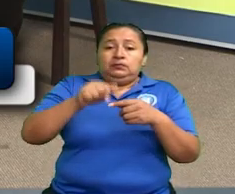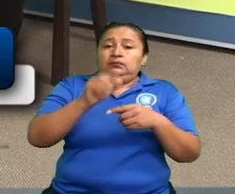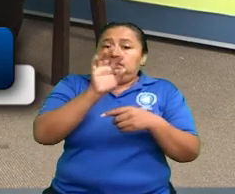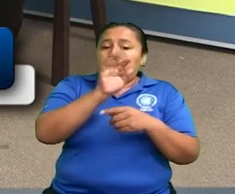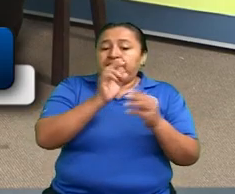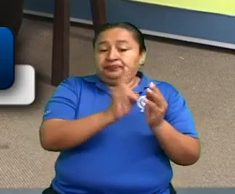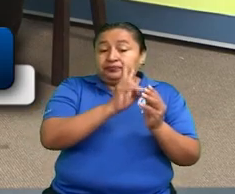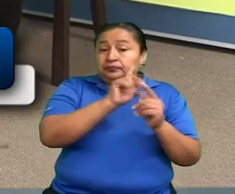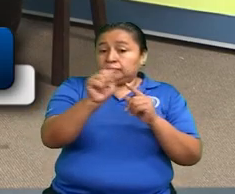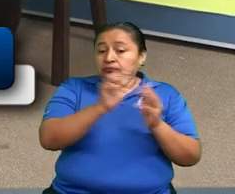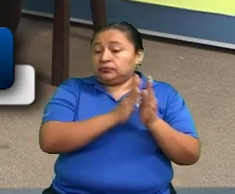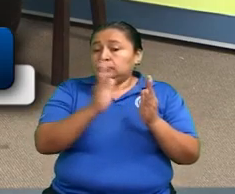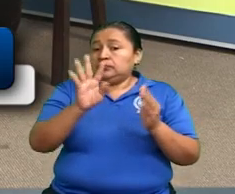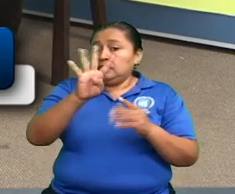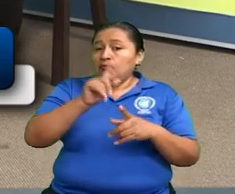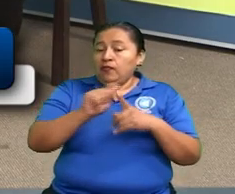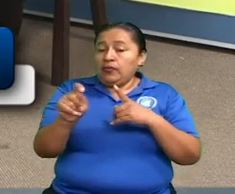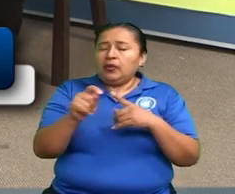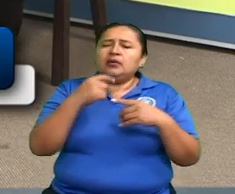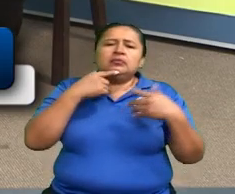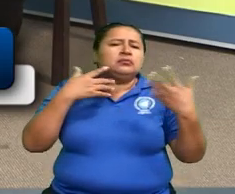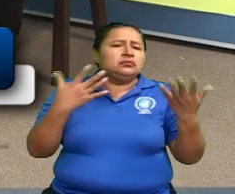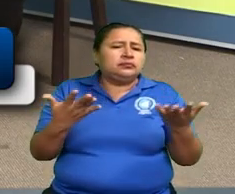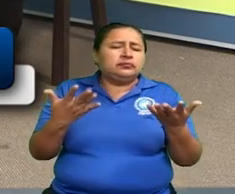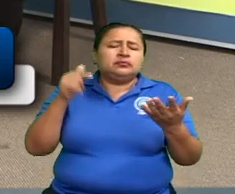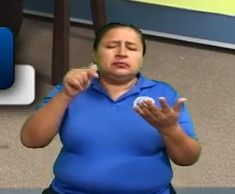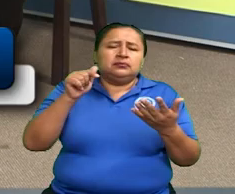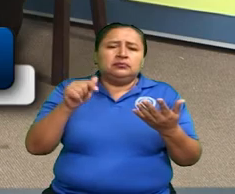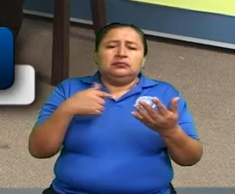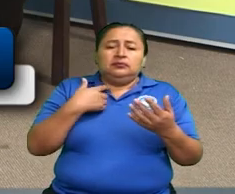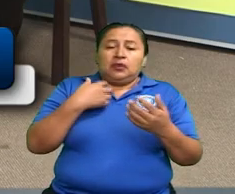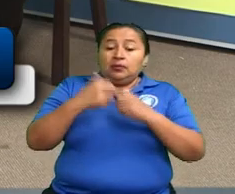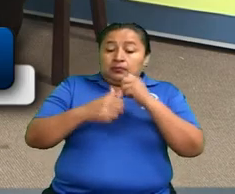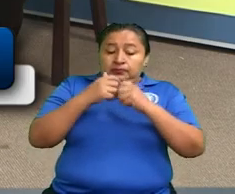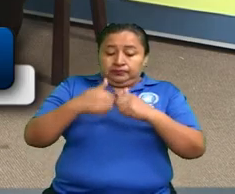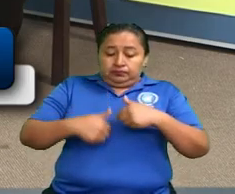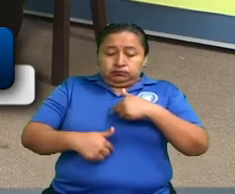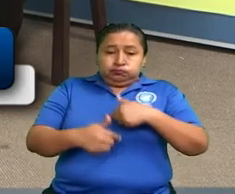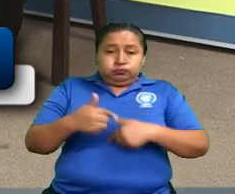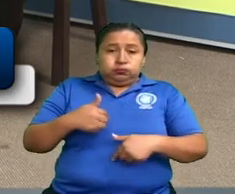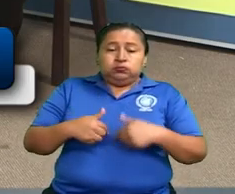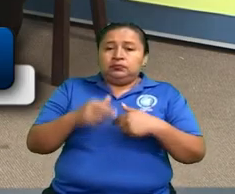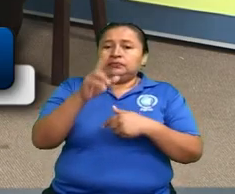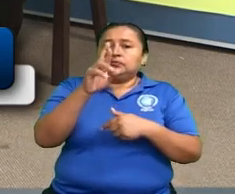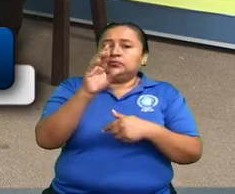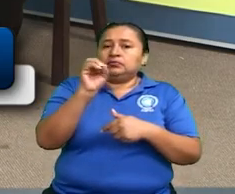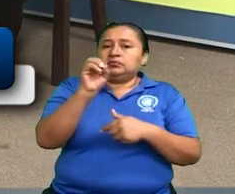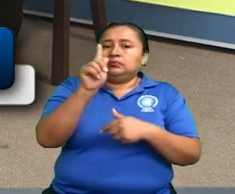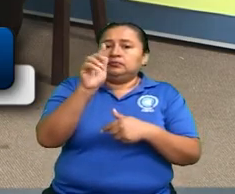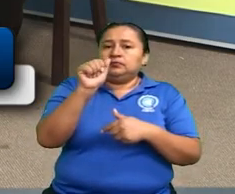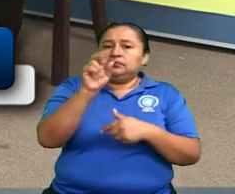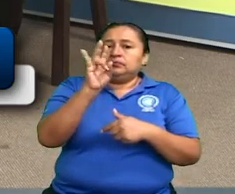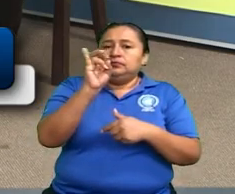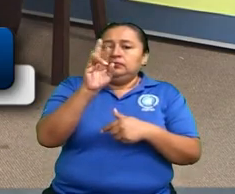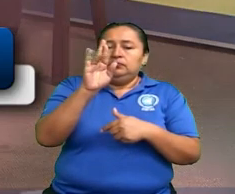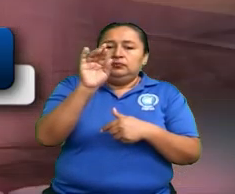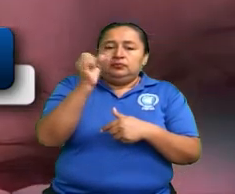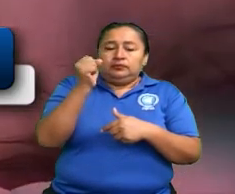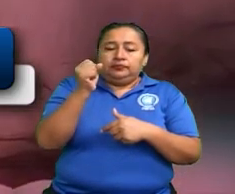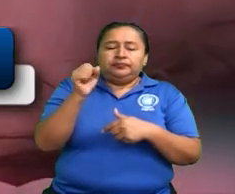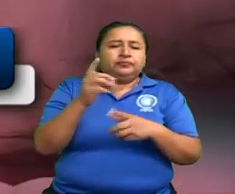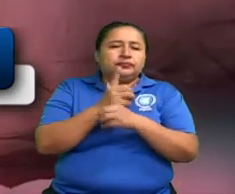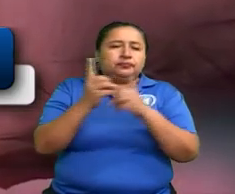4 meses. Esto previene las complicaciones gastroenterales por rotavirus. Entonces, ¿qué es lo que tenemos que